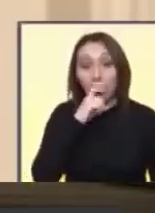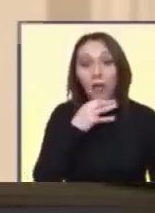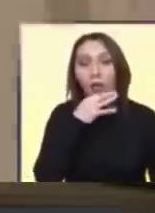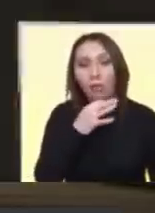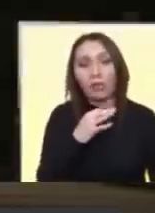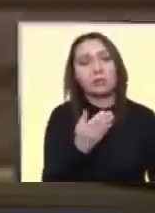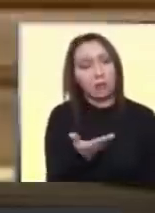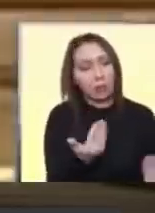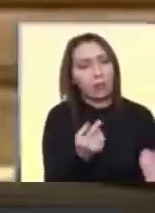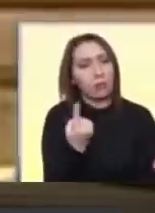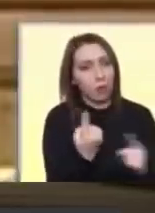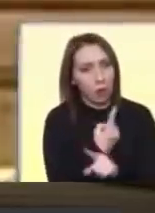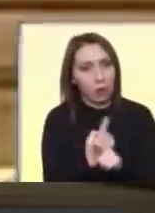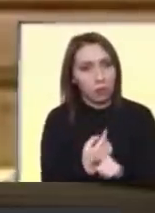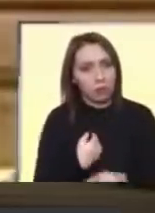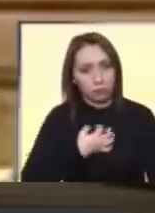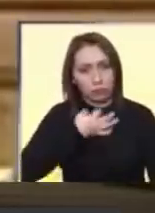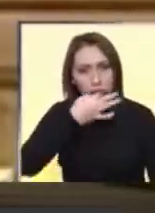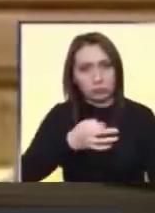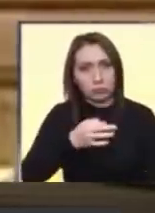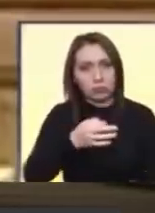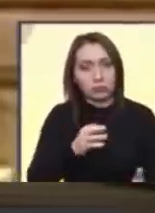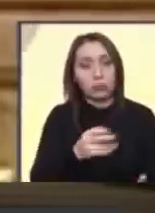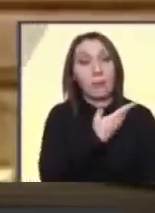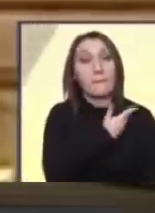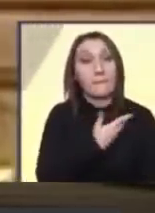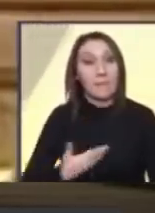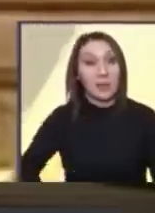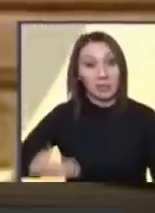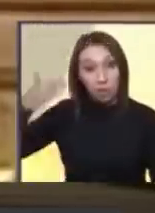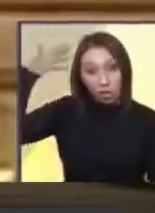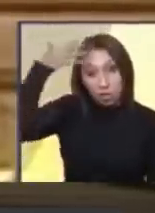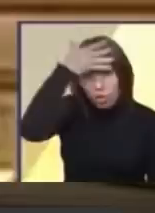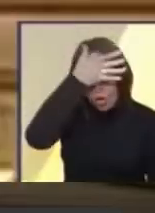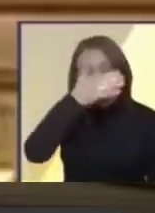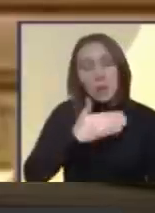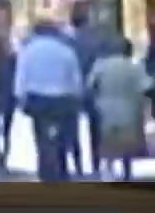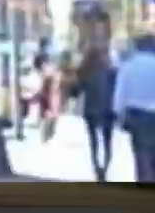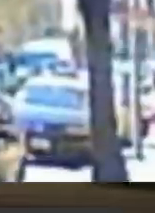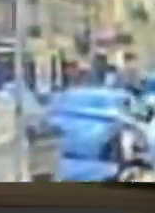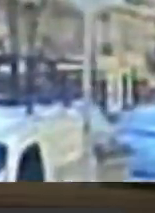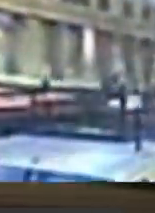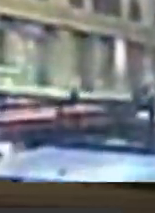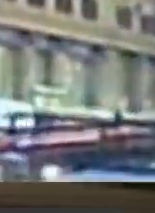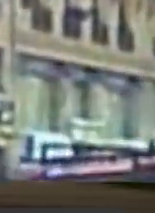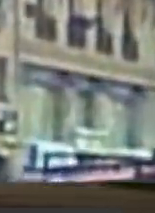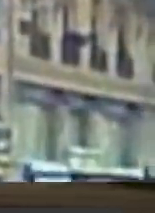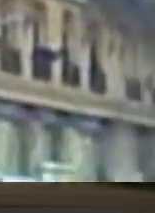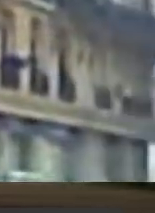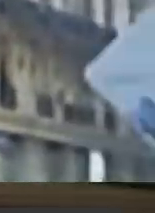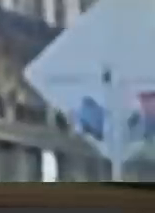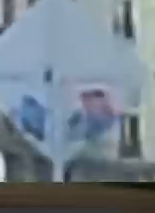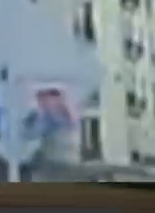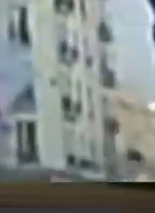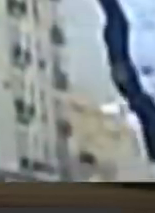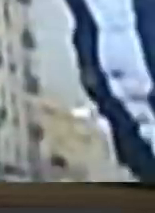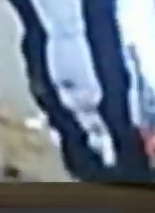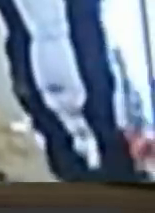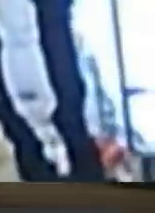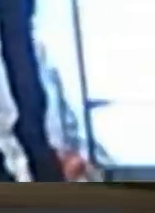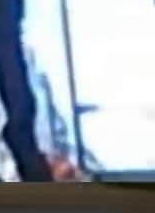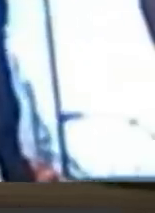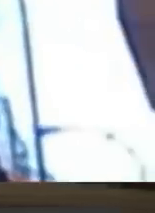se expresó sobre el presidente brasileño, al que llamó coronaloco. Jair Bolsonaro, el coronaloco, es un tipo que no tenía